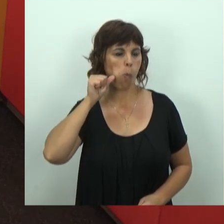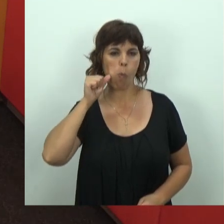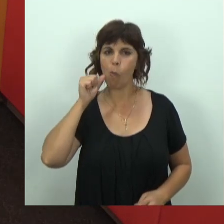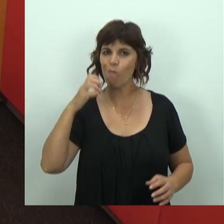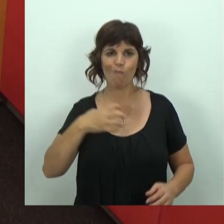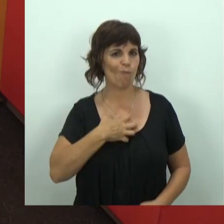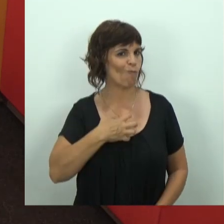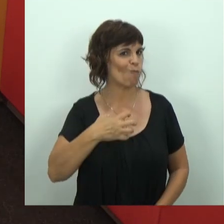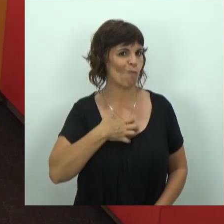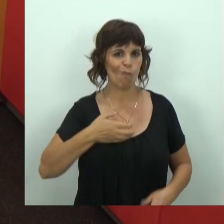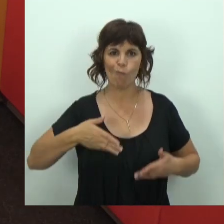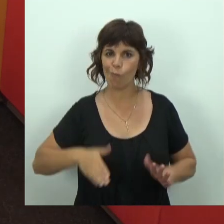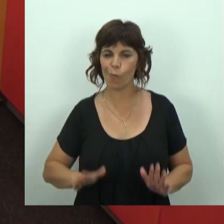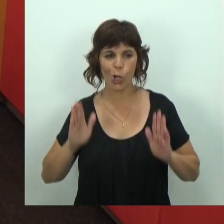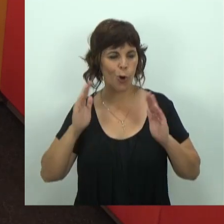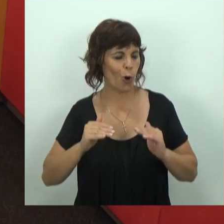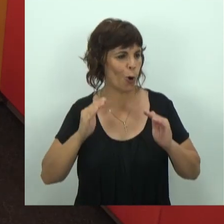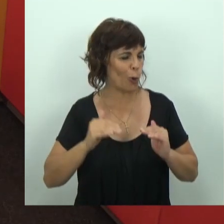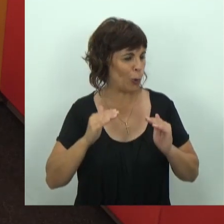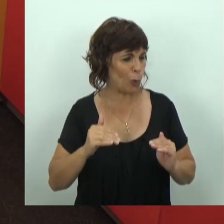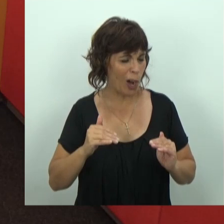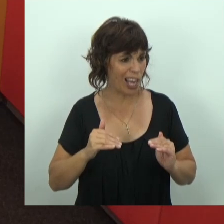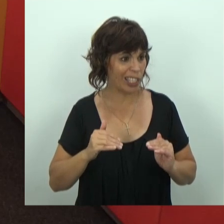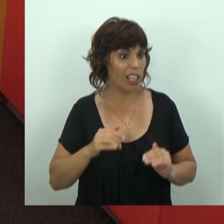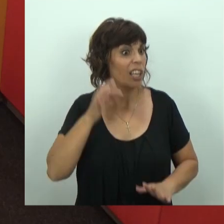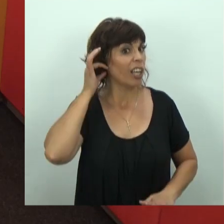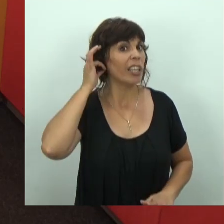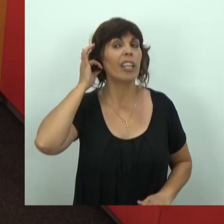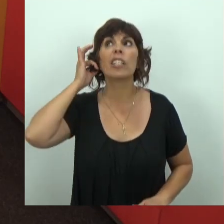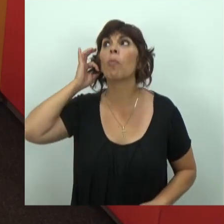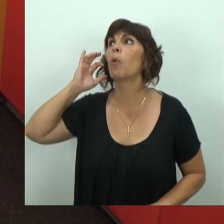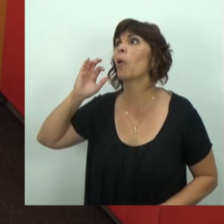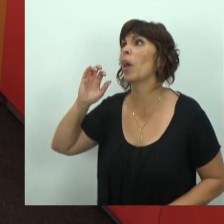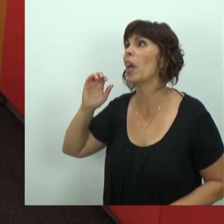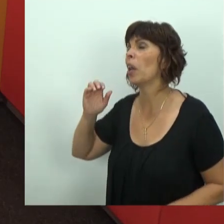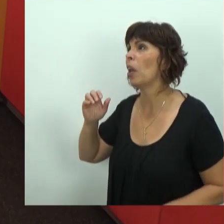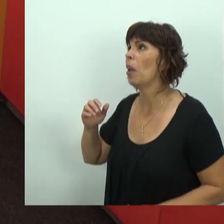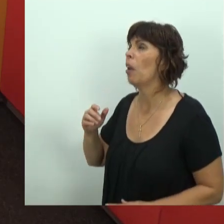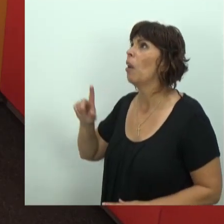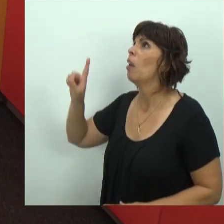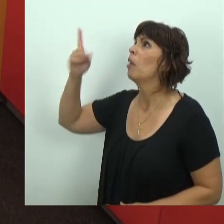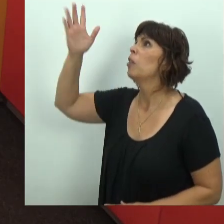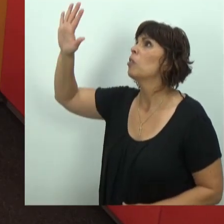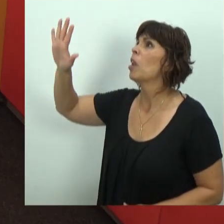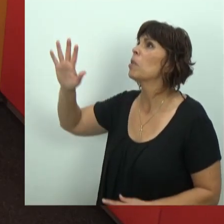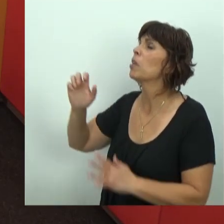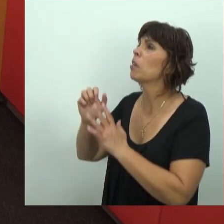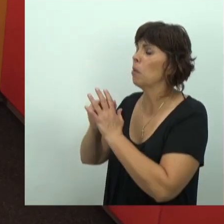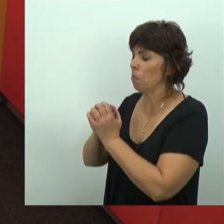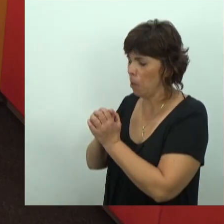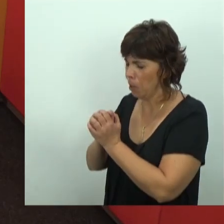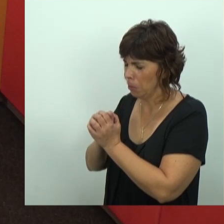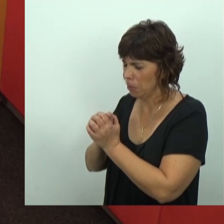corazón. Sus labios se movían. El sumo sacerdote de lejos veía y pensaba que estaba